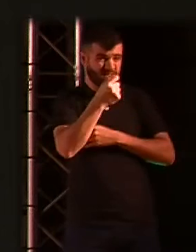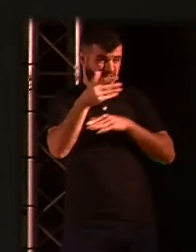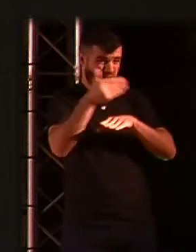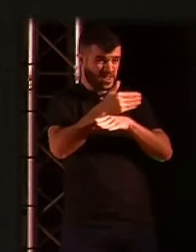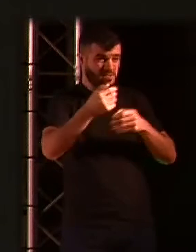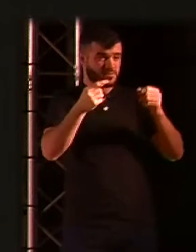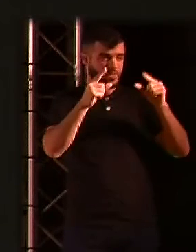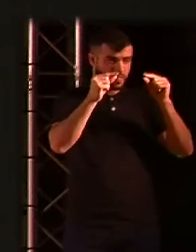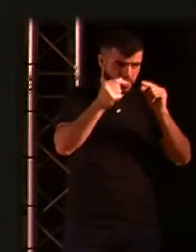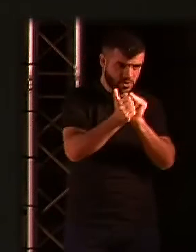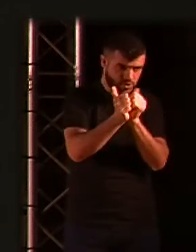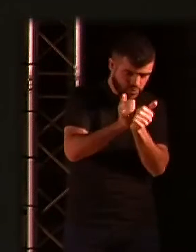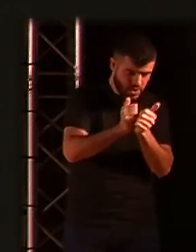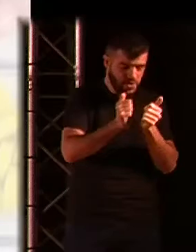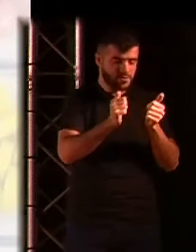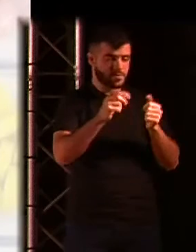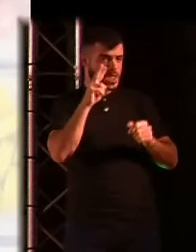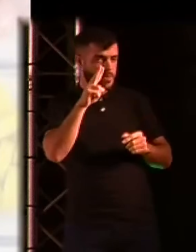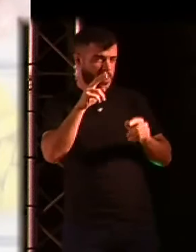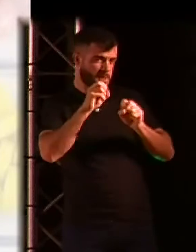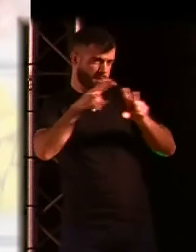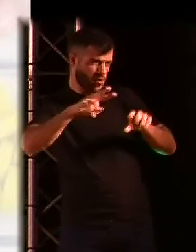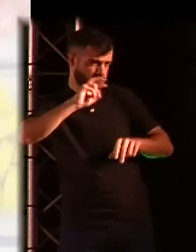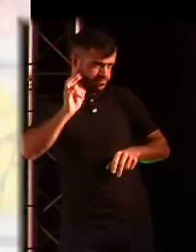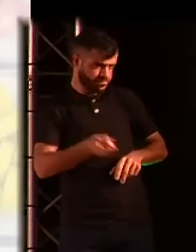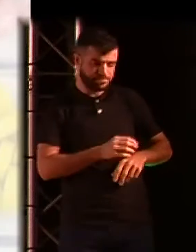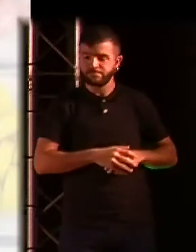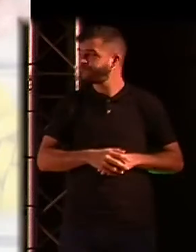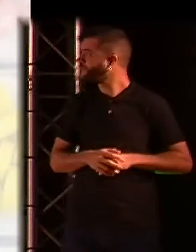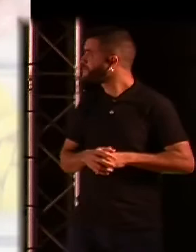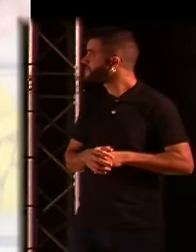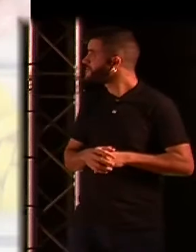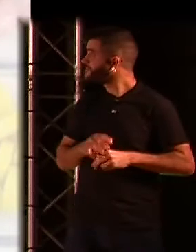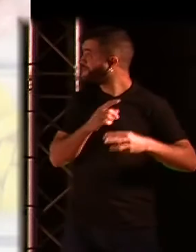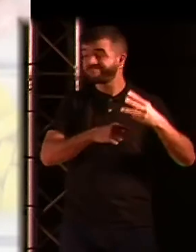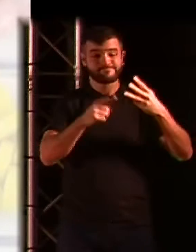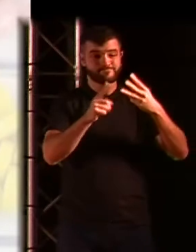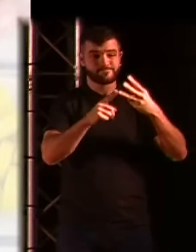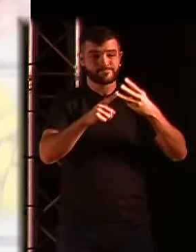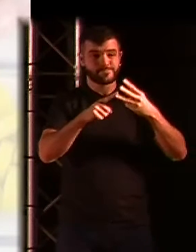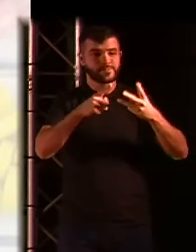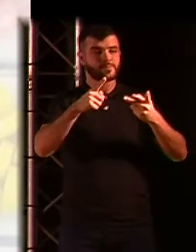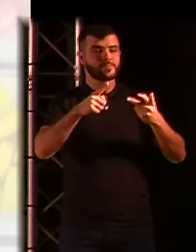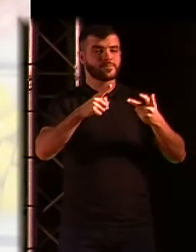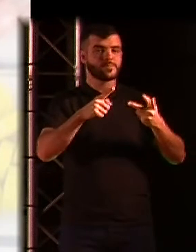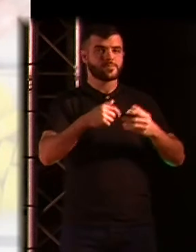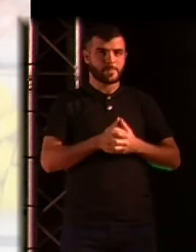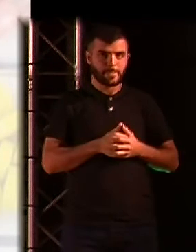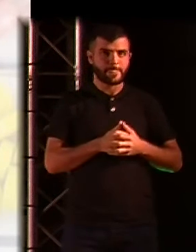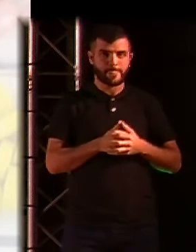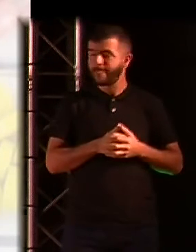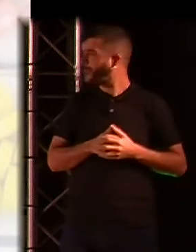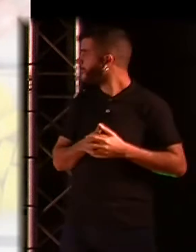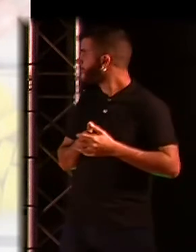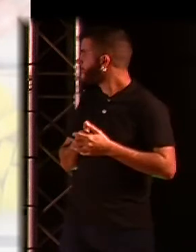te dé sueño, etc. Otro efecto secundario es que se elimina la capacidad de reacción ante lo que se debe